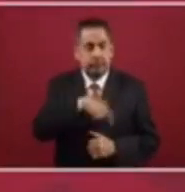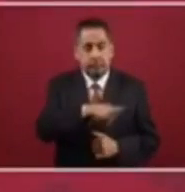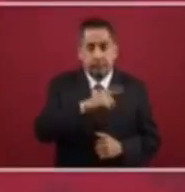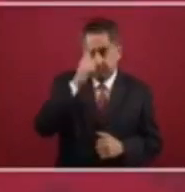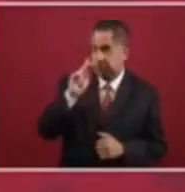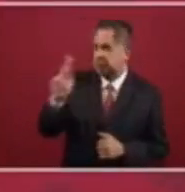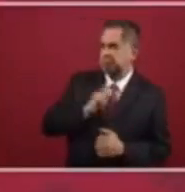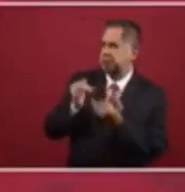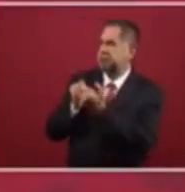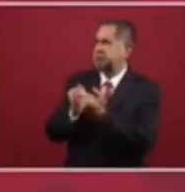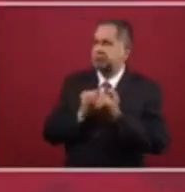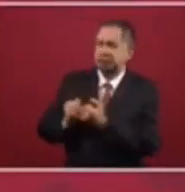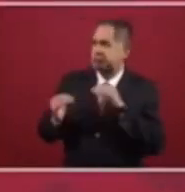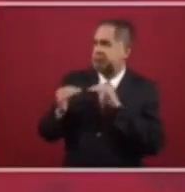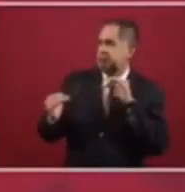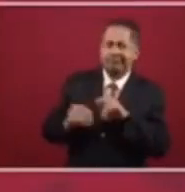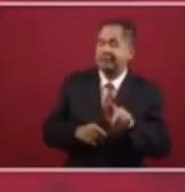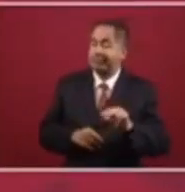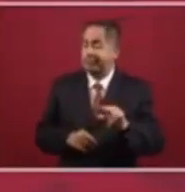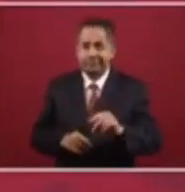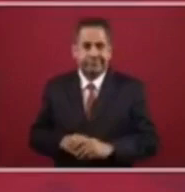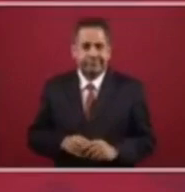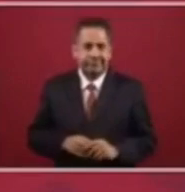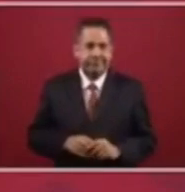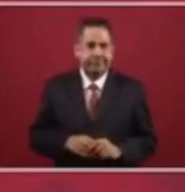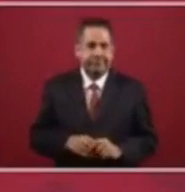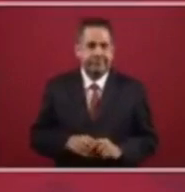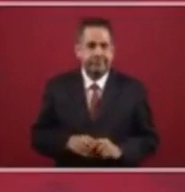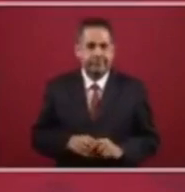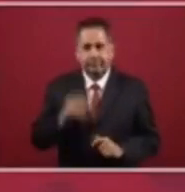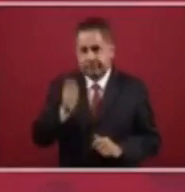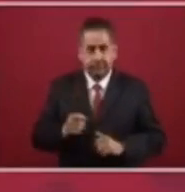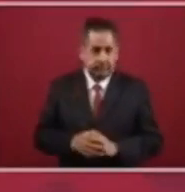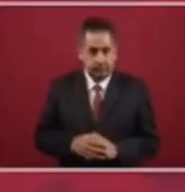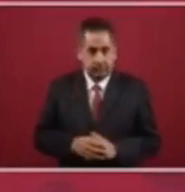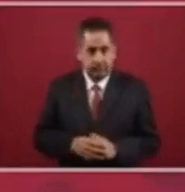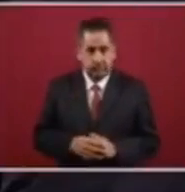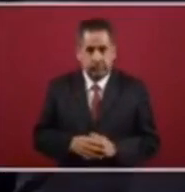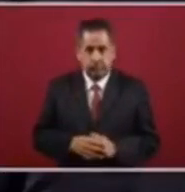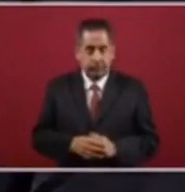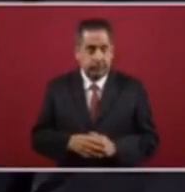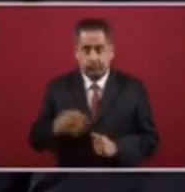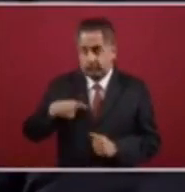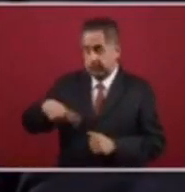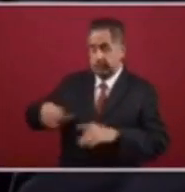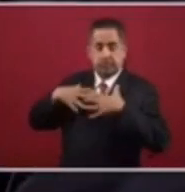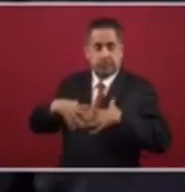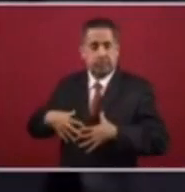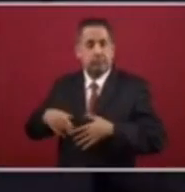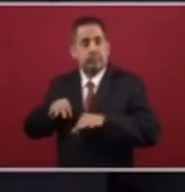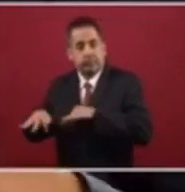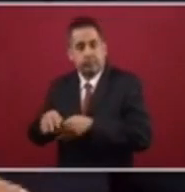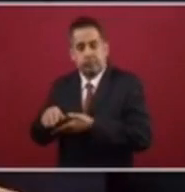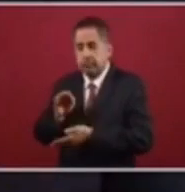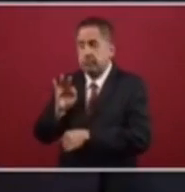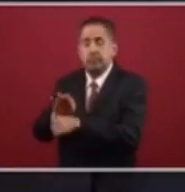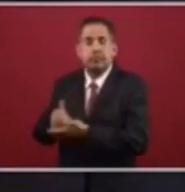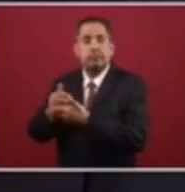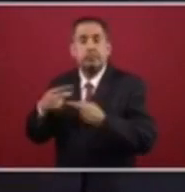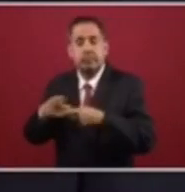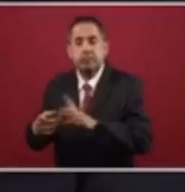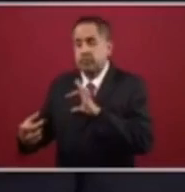todos son de su condición. Estos servidores de la Nación no tienen que